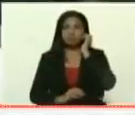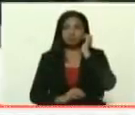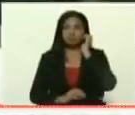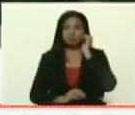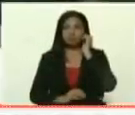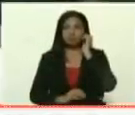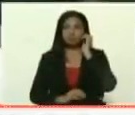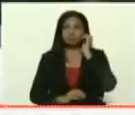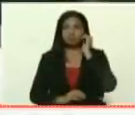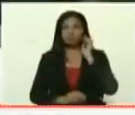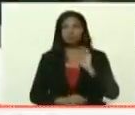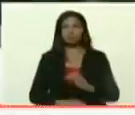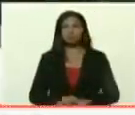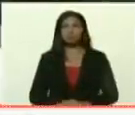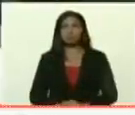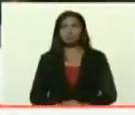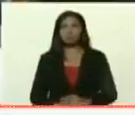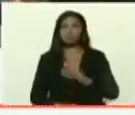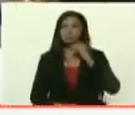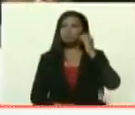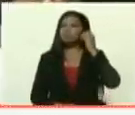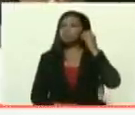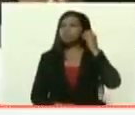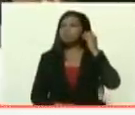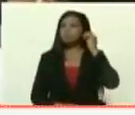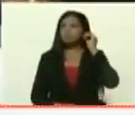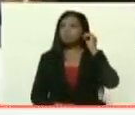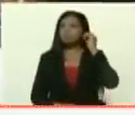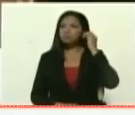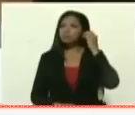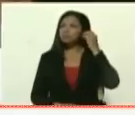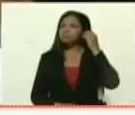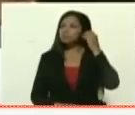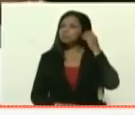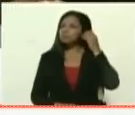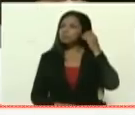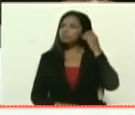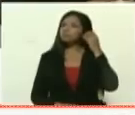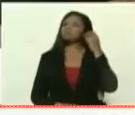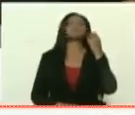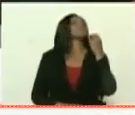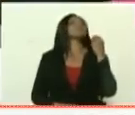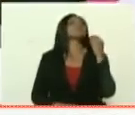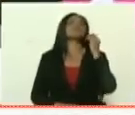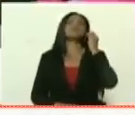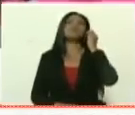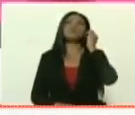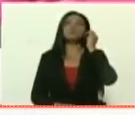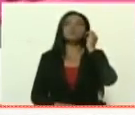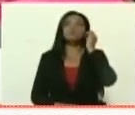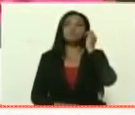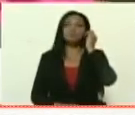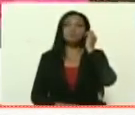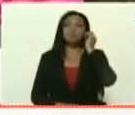La realiza Javier Michirinos, por Venezolana de Televisión. Muy bien.